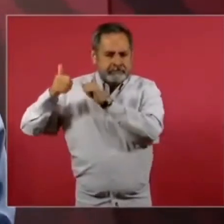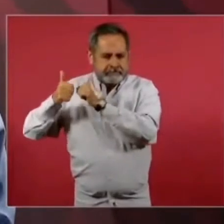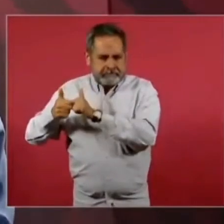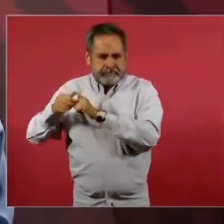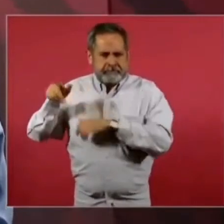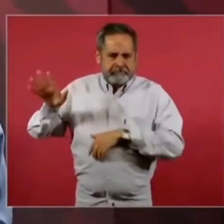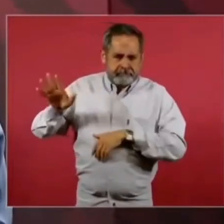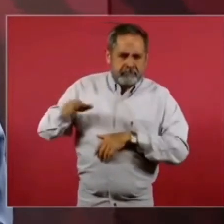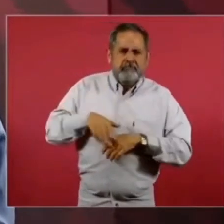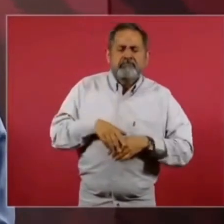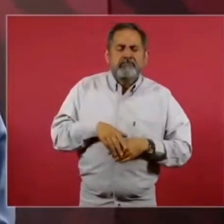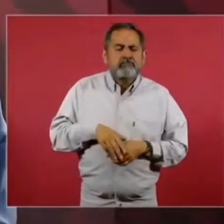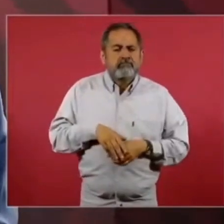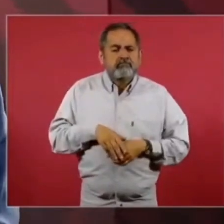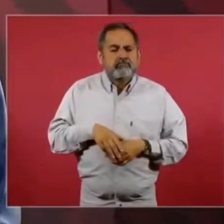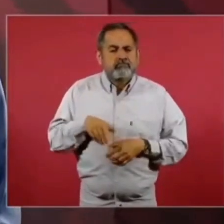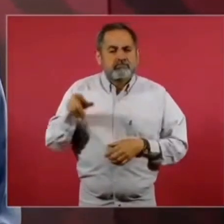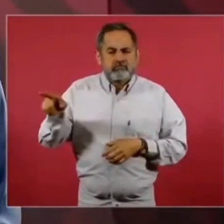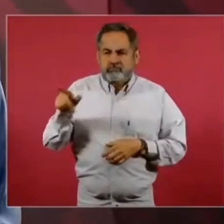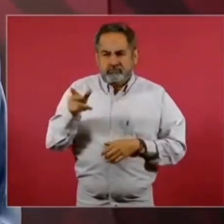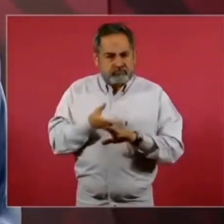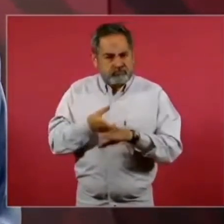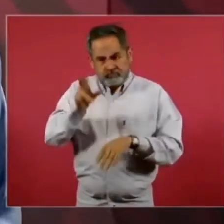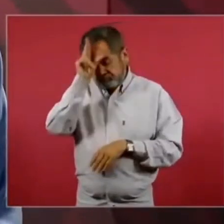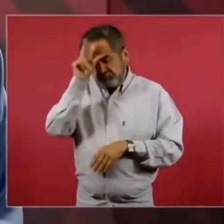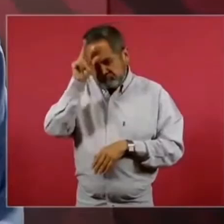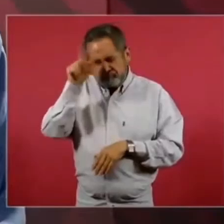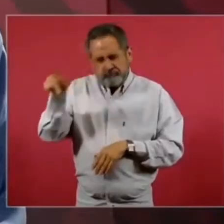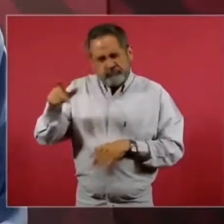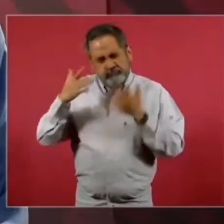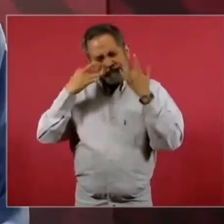retirado que por cierto muy inteligente